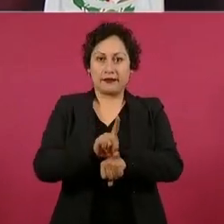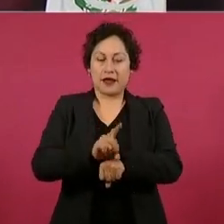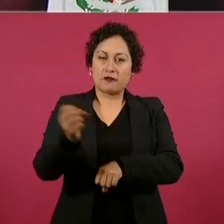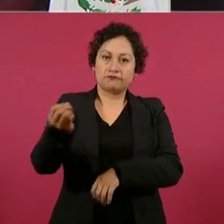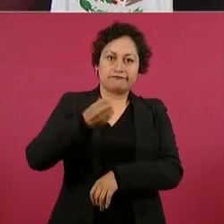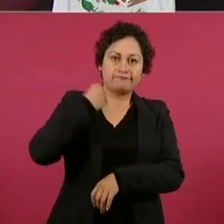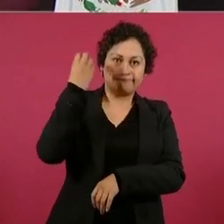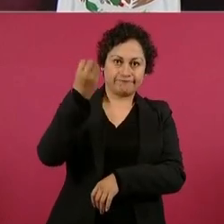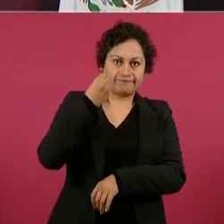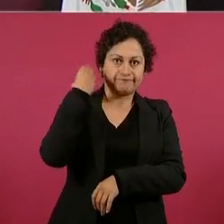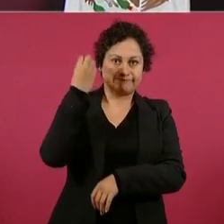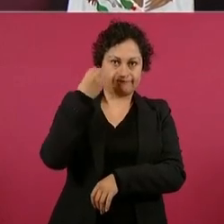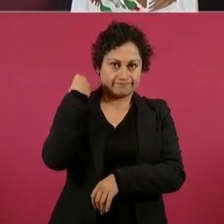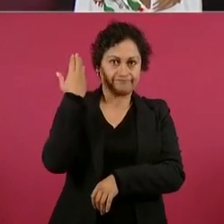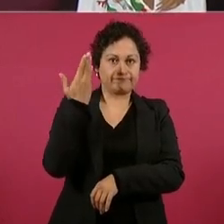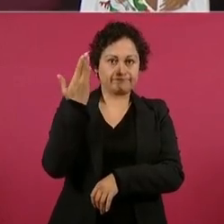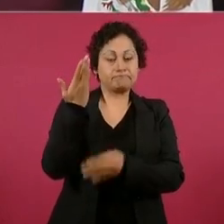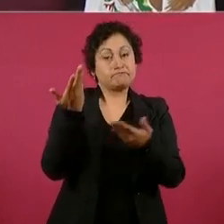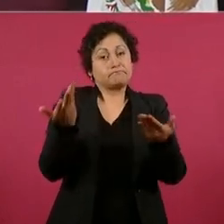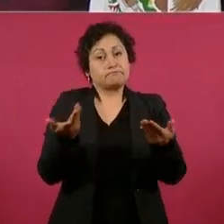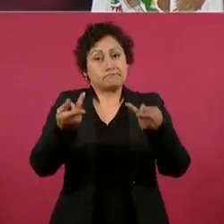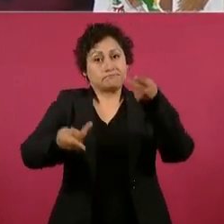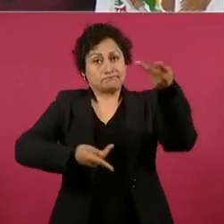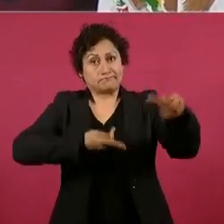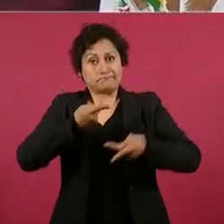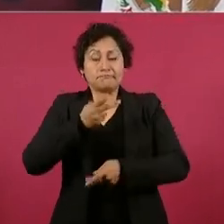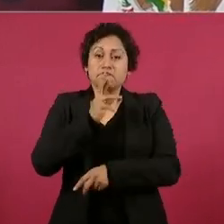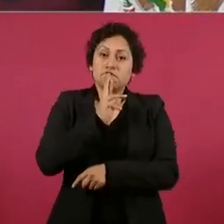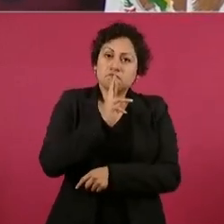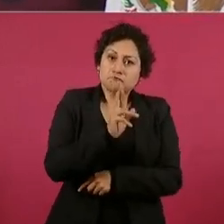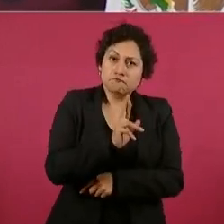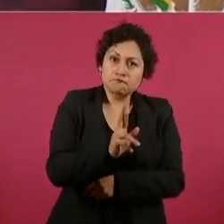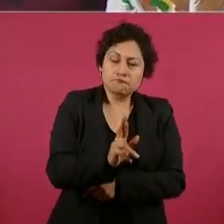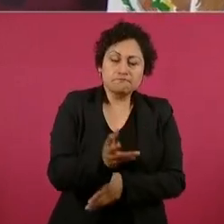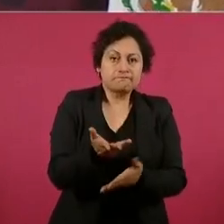mañana a contestar preguntas.